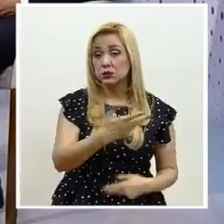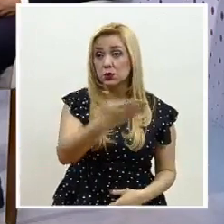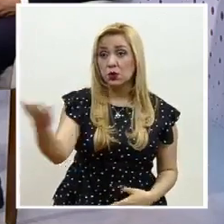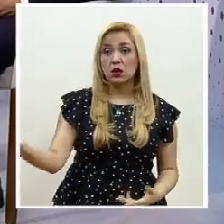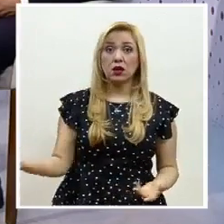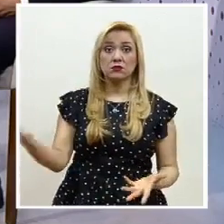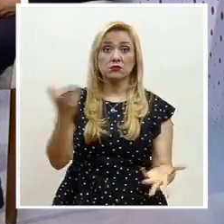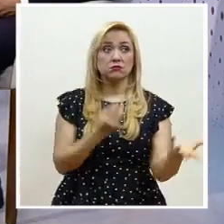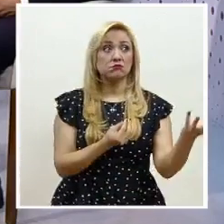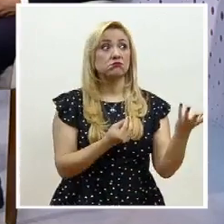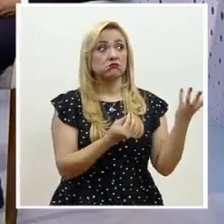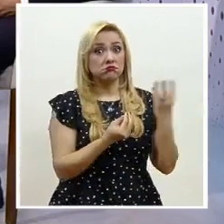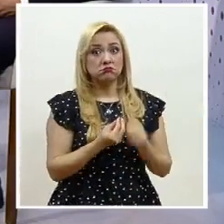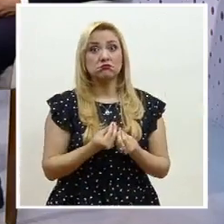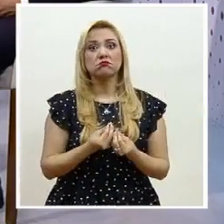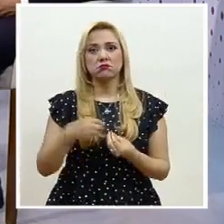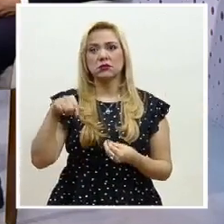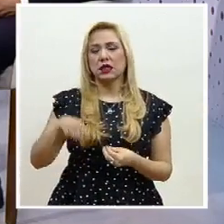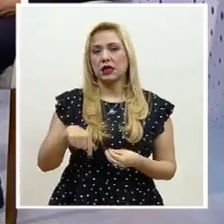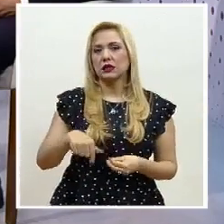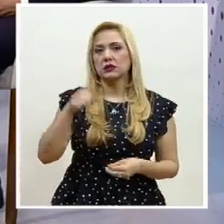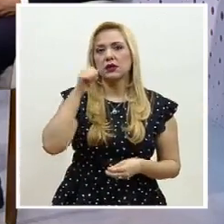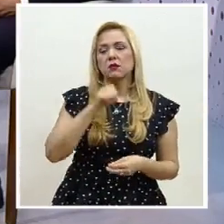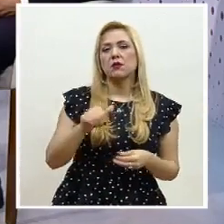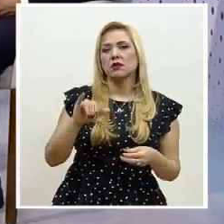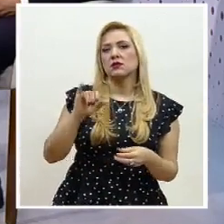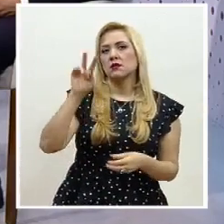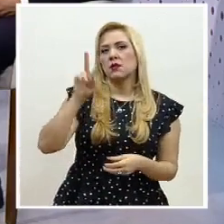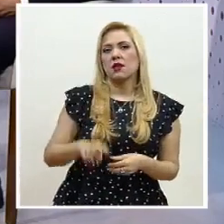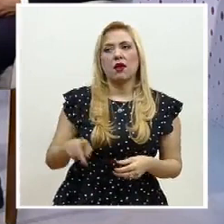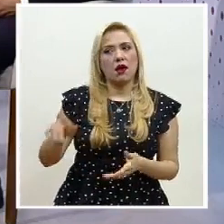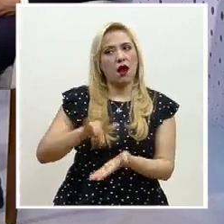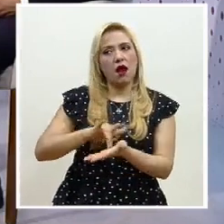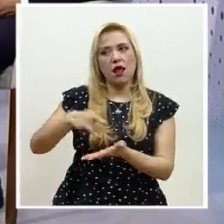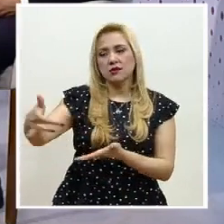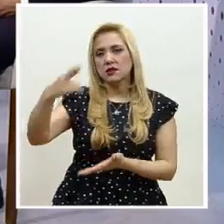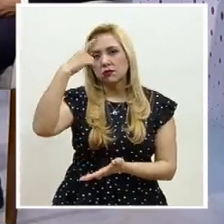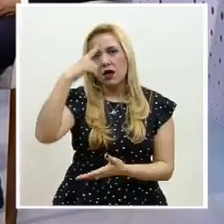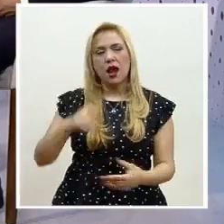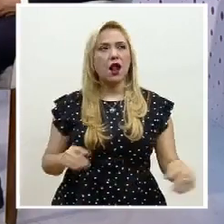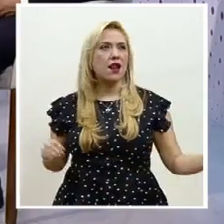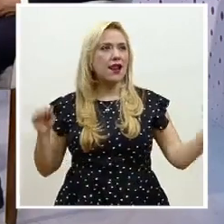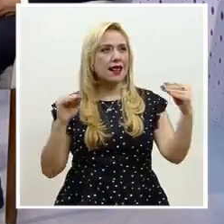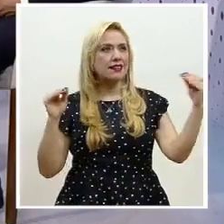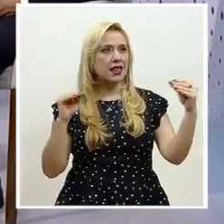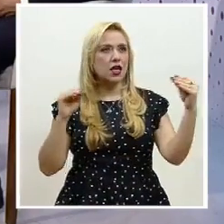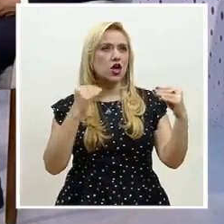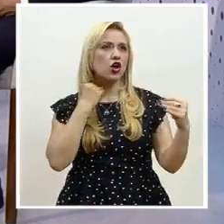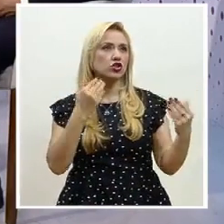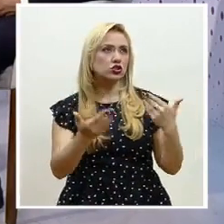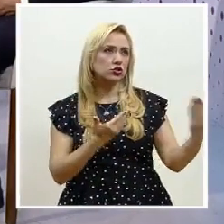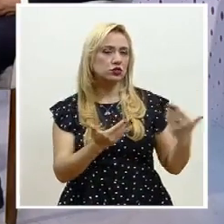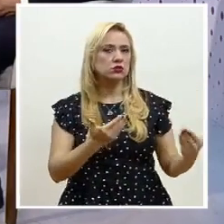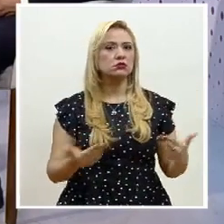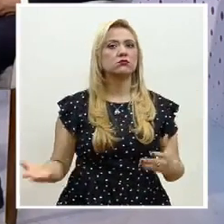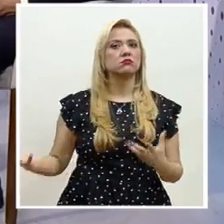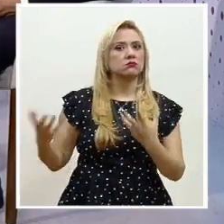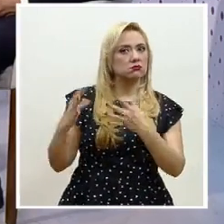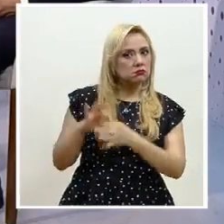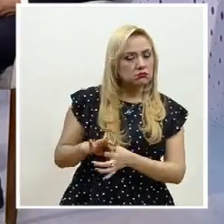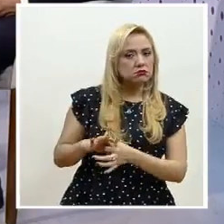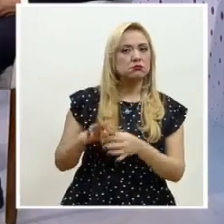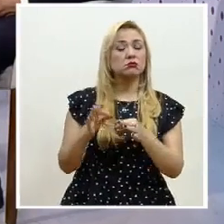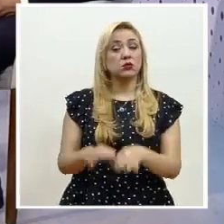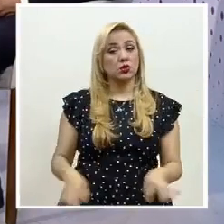dedicado otros programas aquí en Tus Derechos a este tema, del papel que tienen y de litigio estratégico. De hecho, lo acabamos de grabar hace unos días, pero creo que es muy